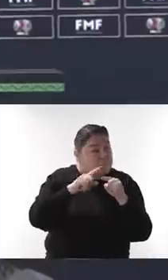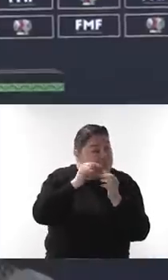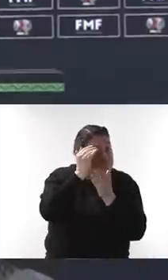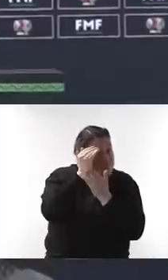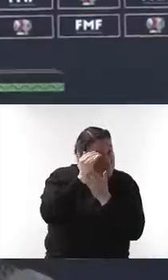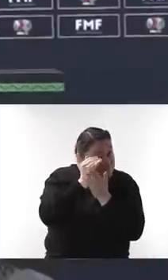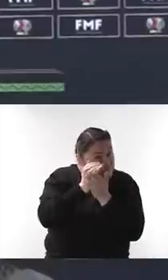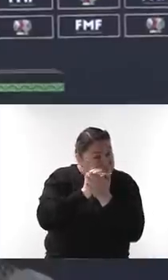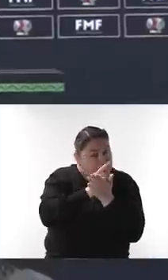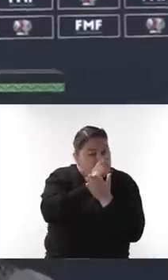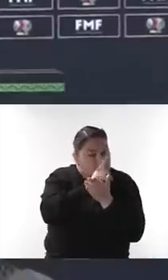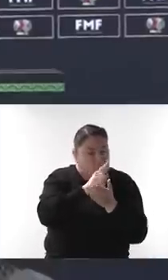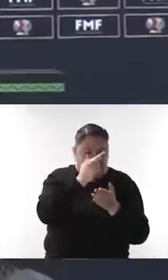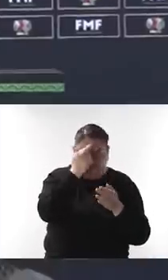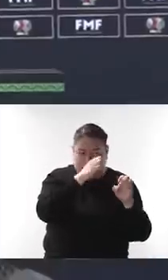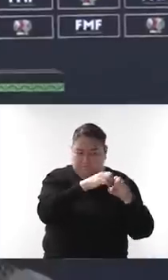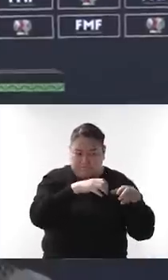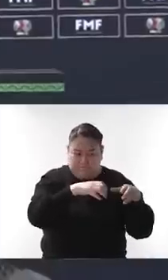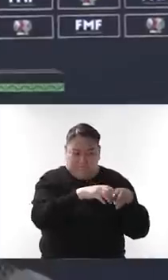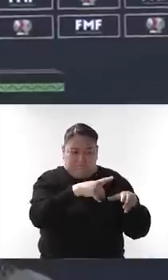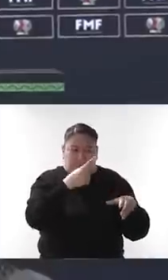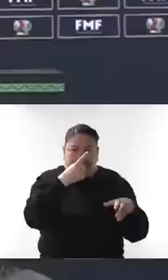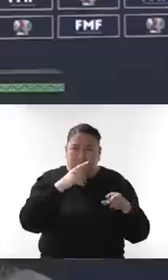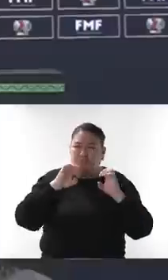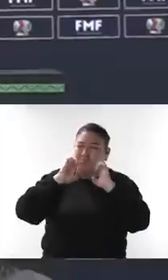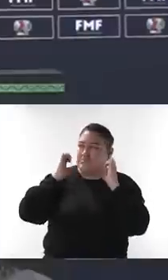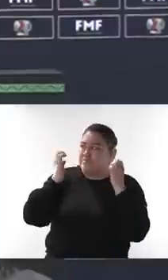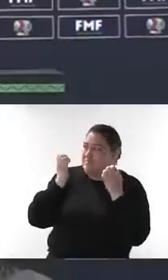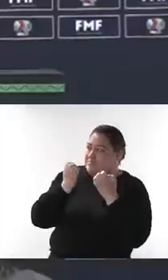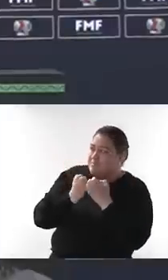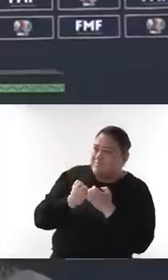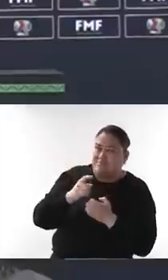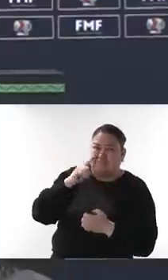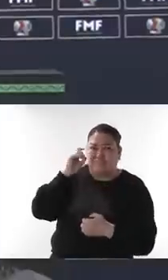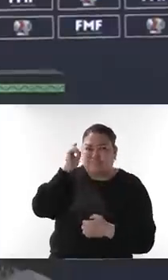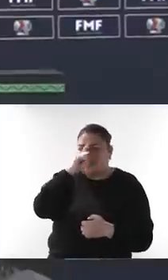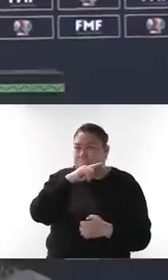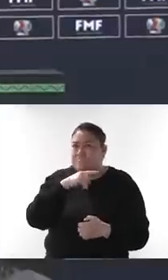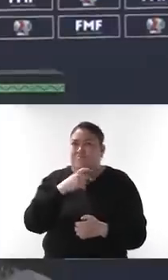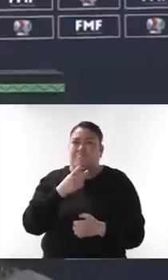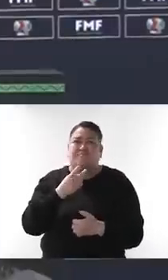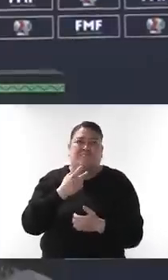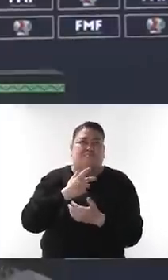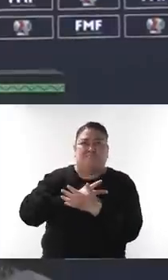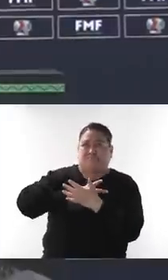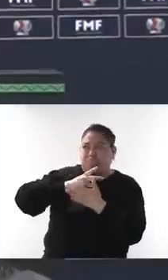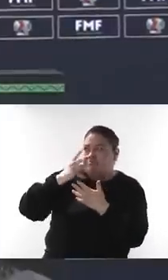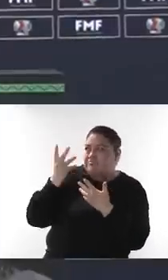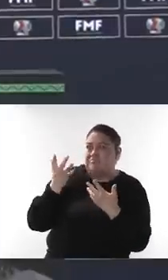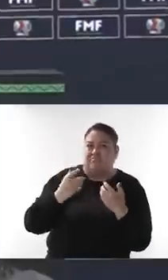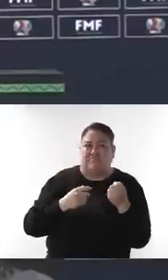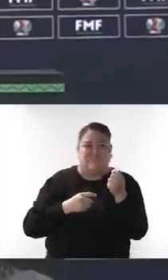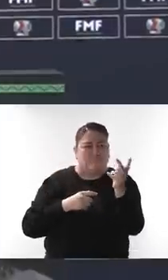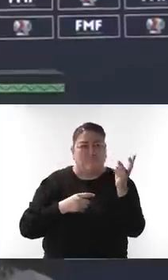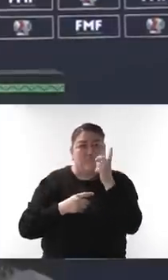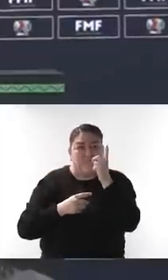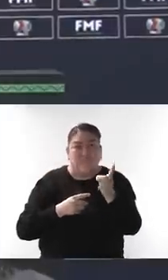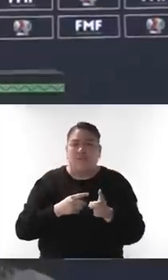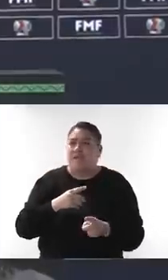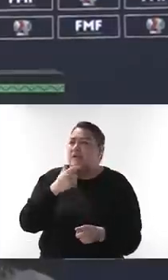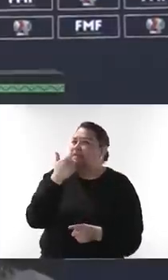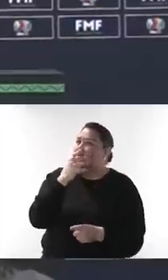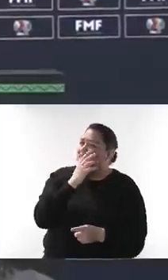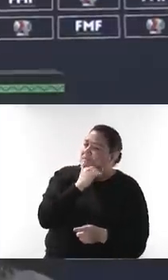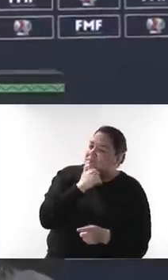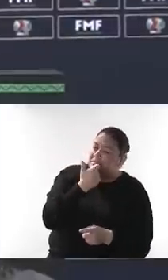muchos equipos decían que lo del estadio era quizá demasiado exagerado, que la cuestión de los dineros